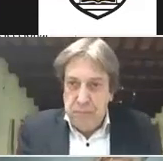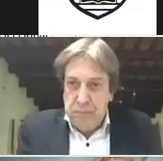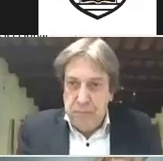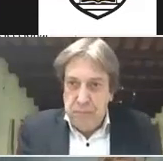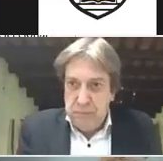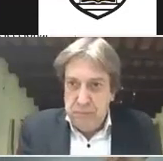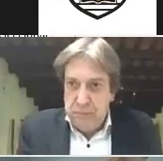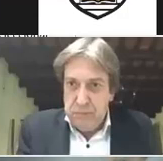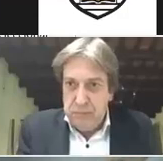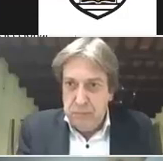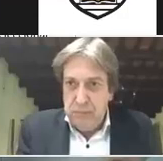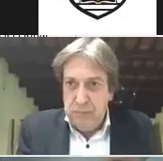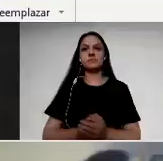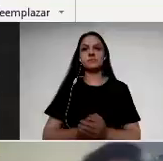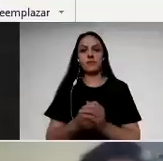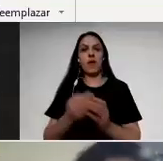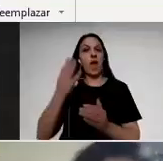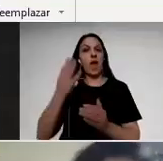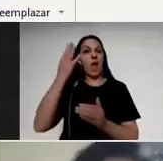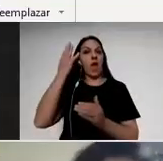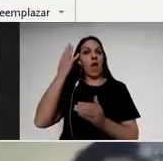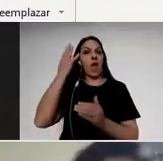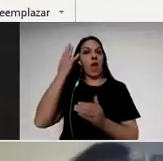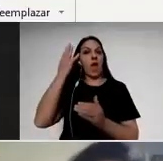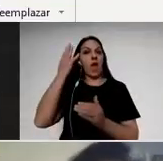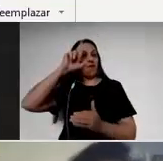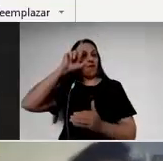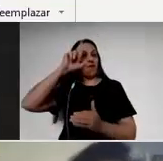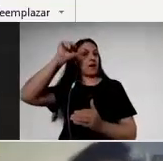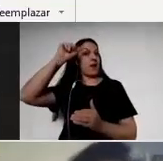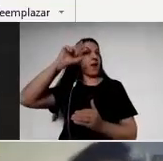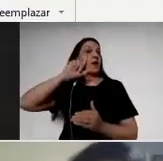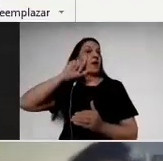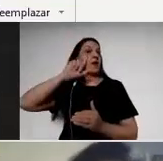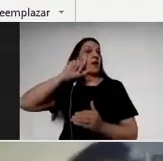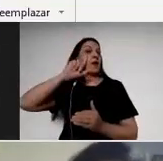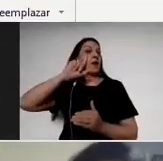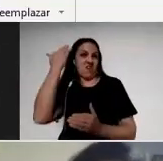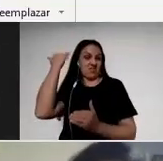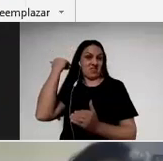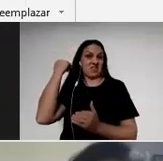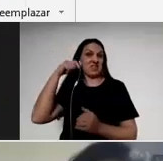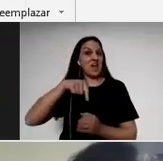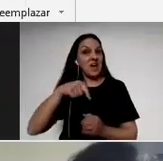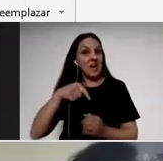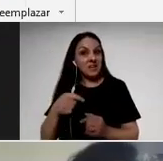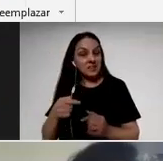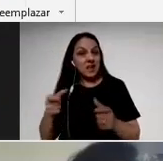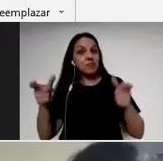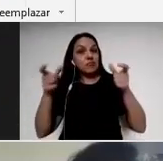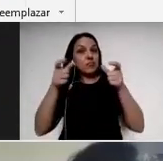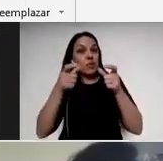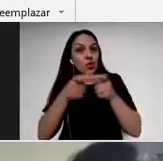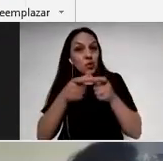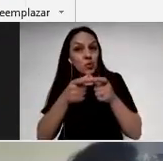Como ya bien dijo la doctora Ferrari, esto es una jornada introductoria de lo que es la Convención sobre